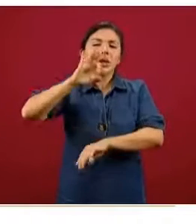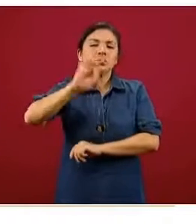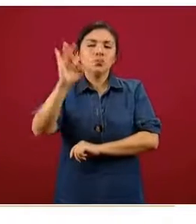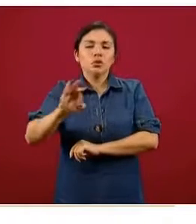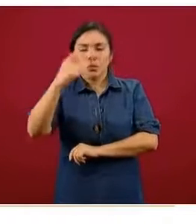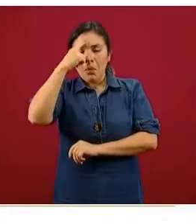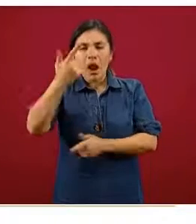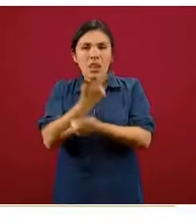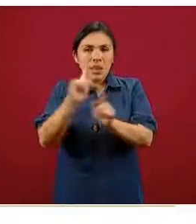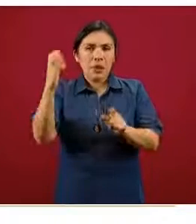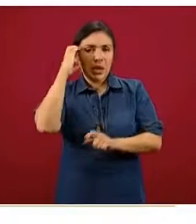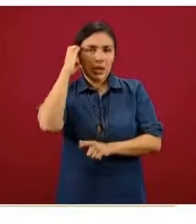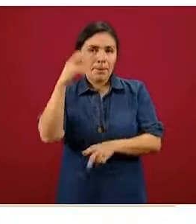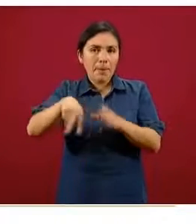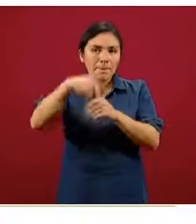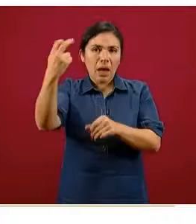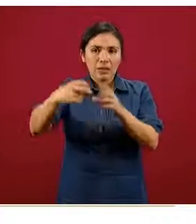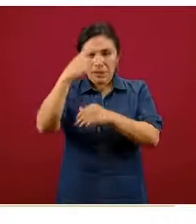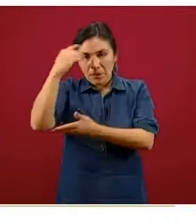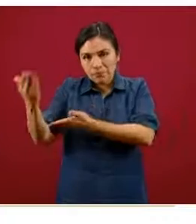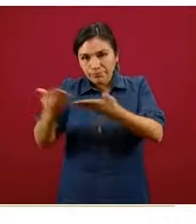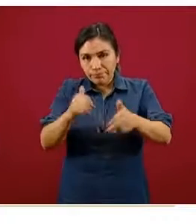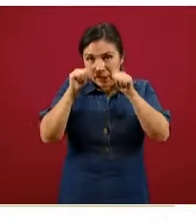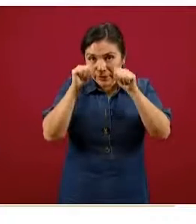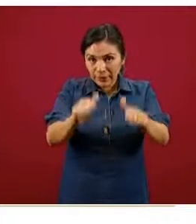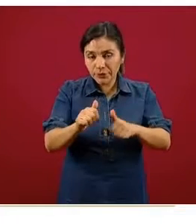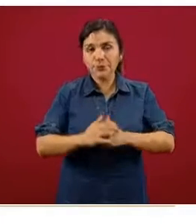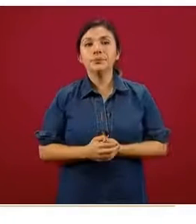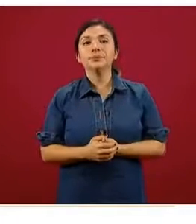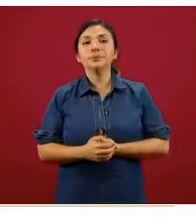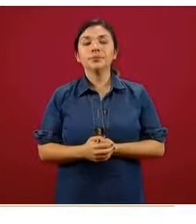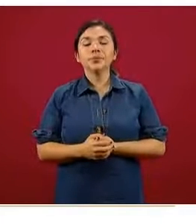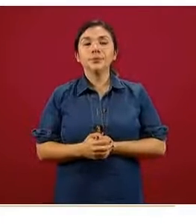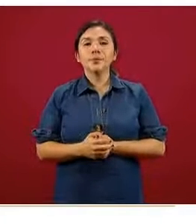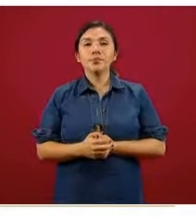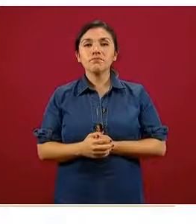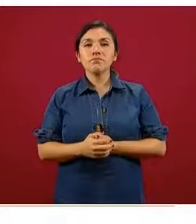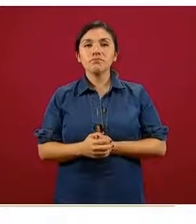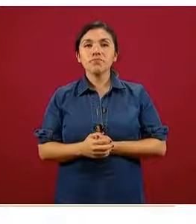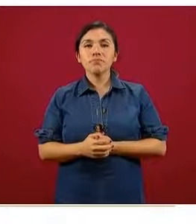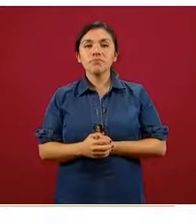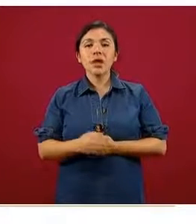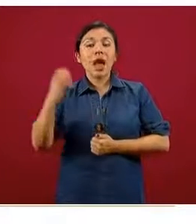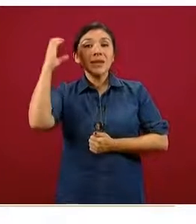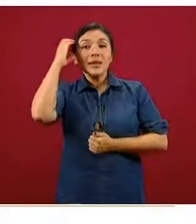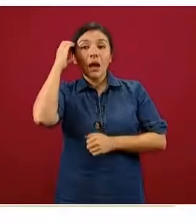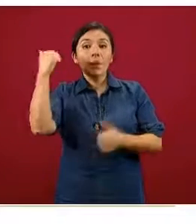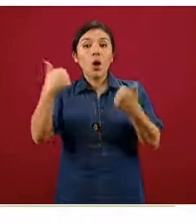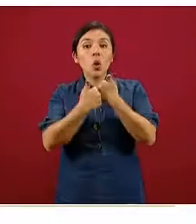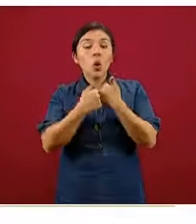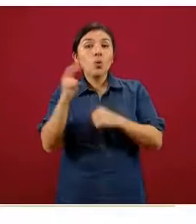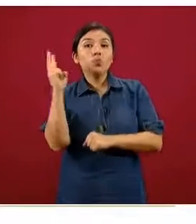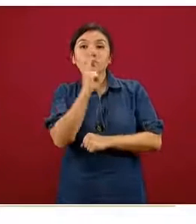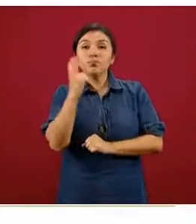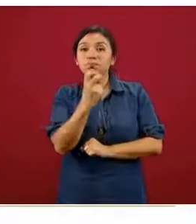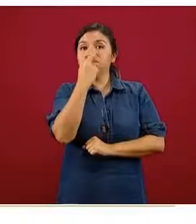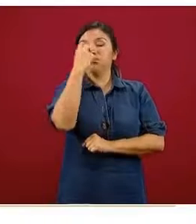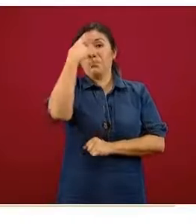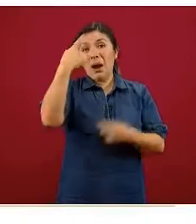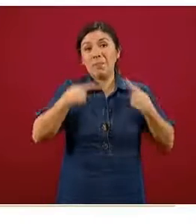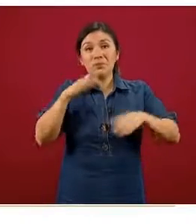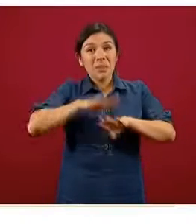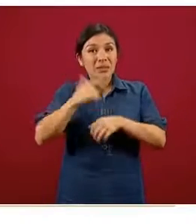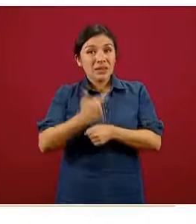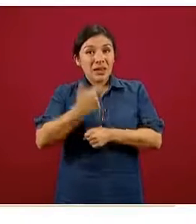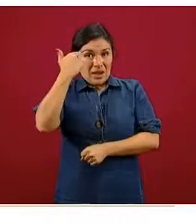de disponibilidad para este tipo de camas. Veamos ahora las de camas con ventilador para pacientes críticos.